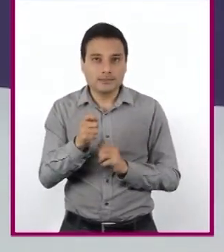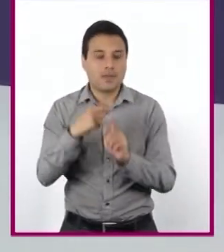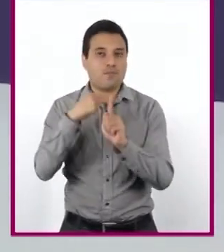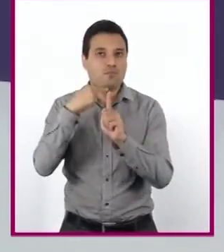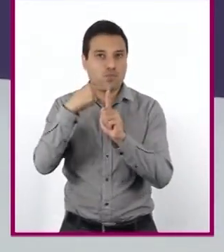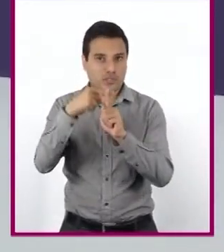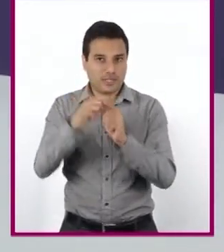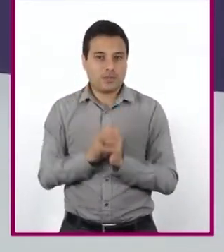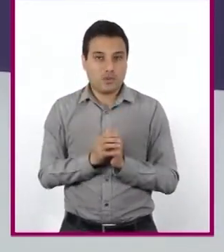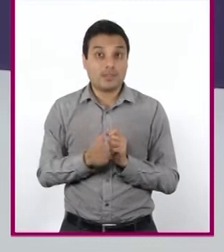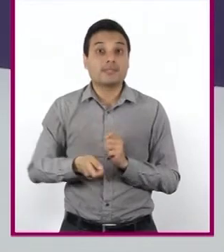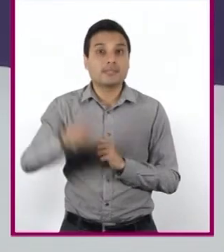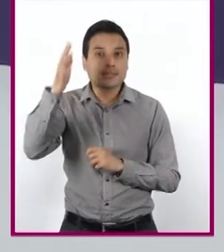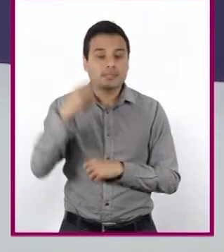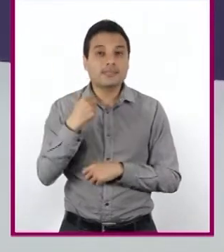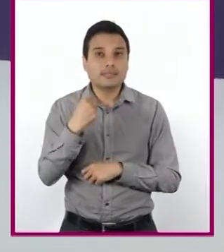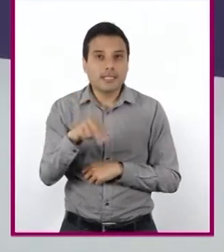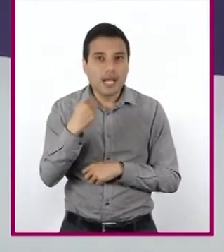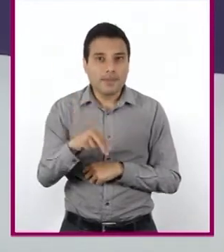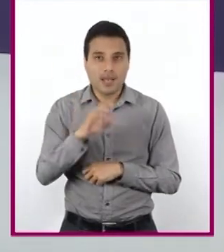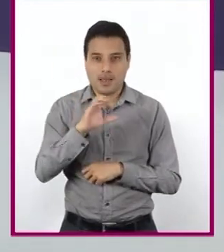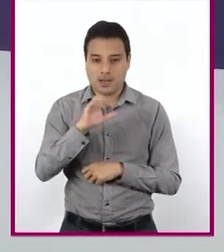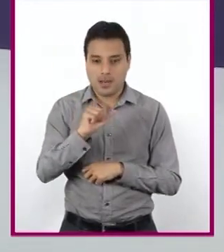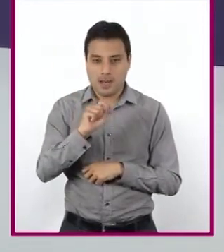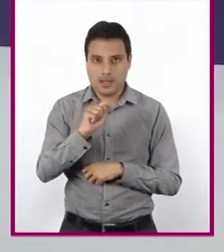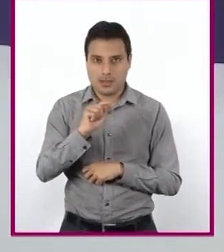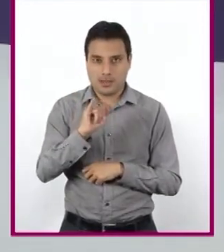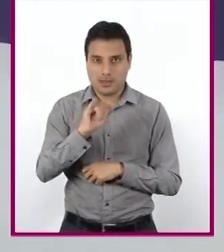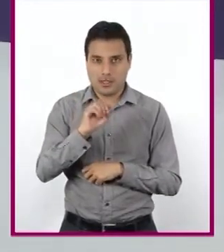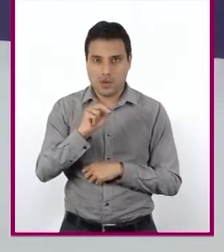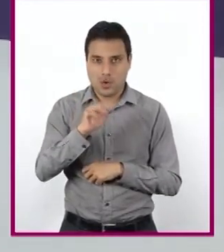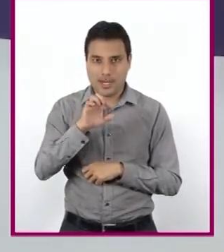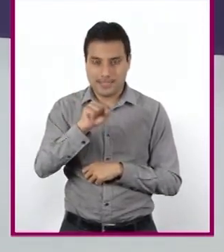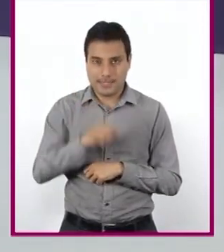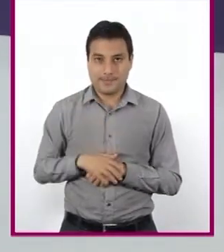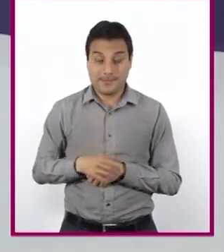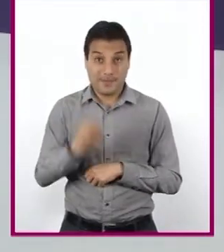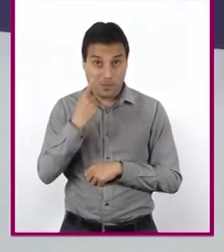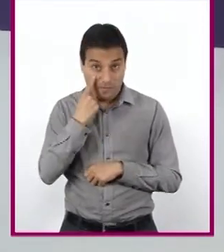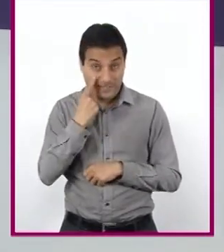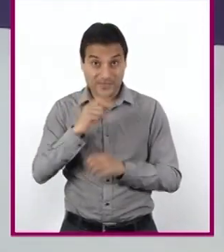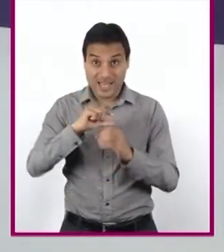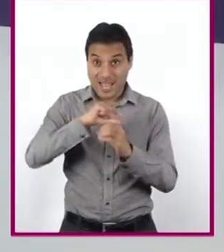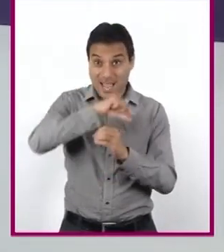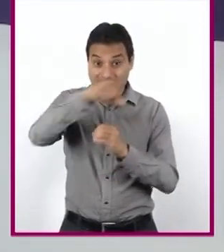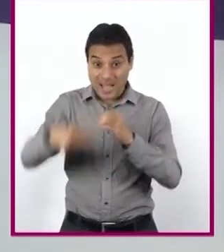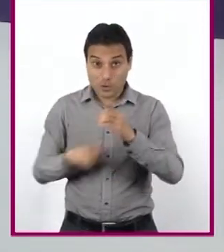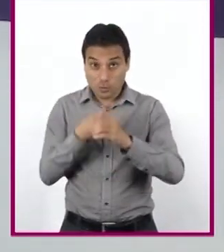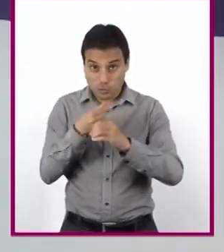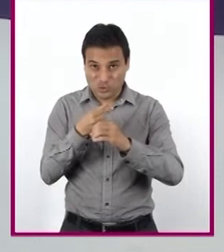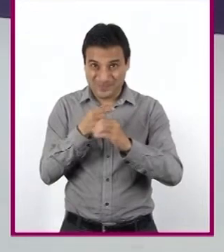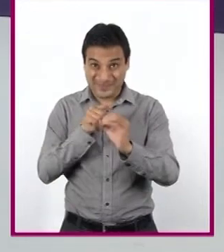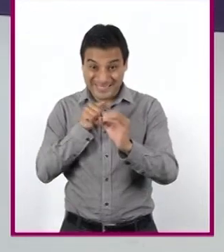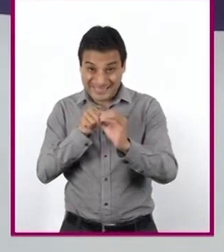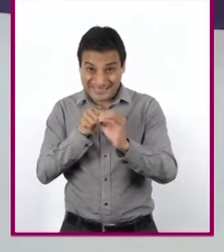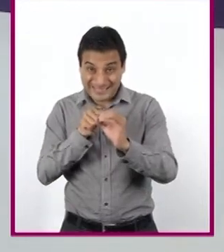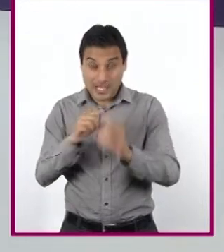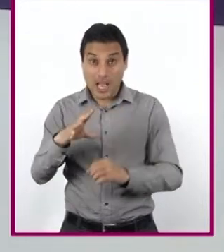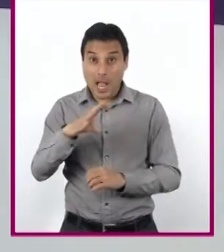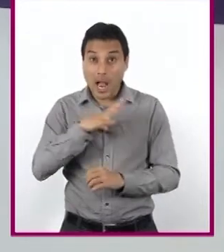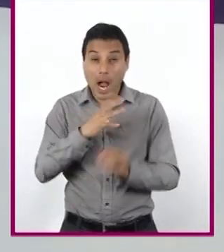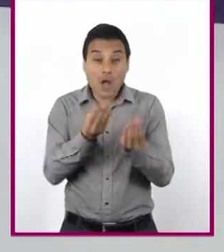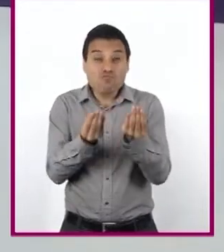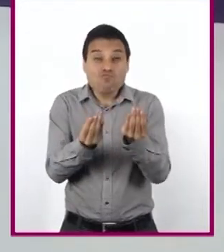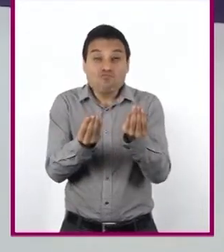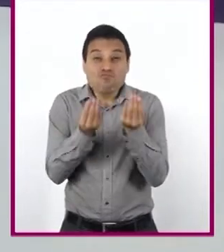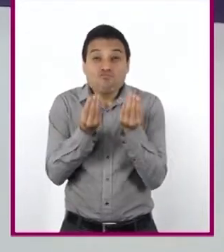y son nombrados como cationes. Mientras que si los átomos de los elementos químicos tienen